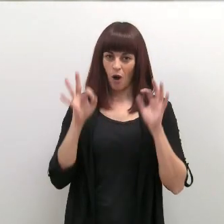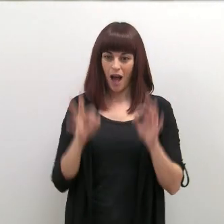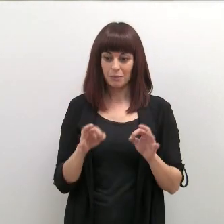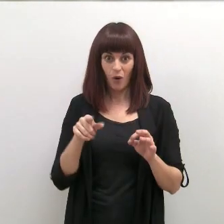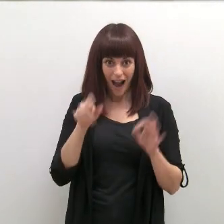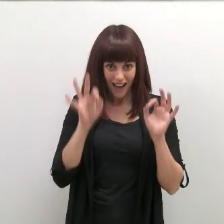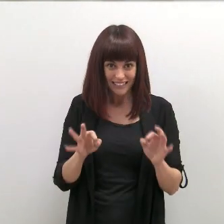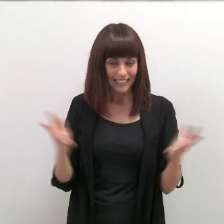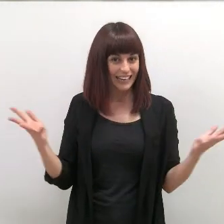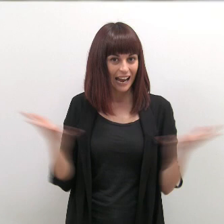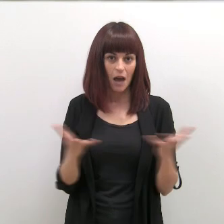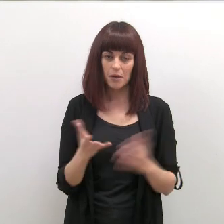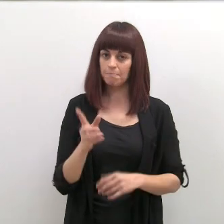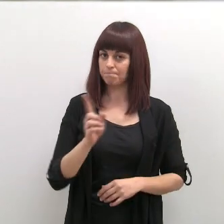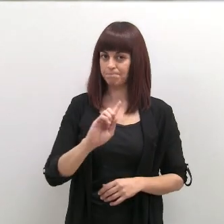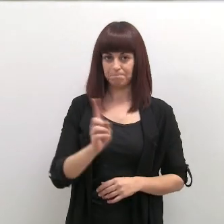ocurrido.